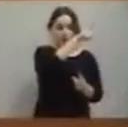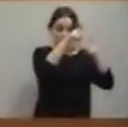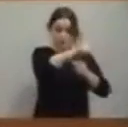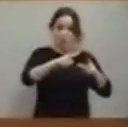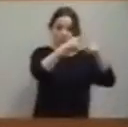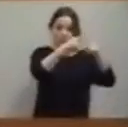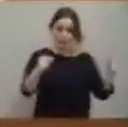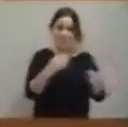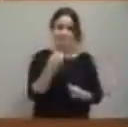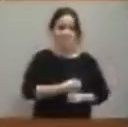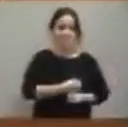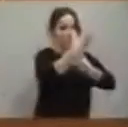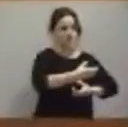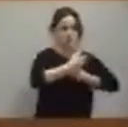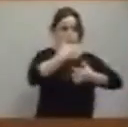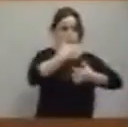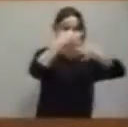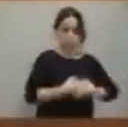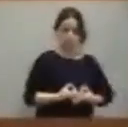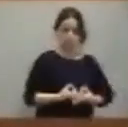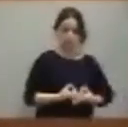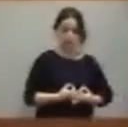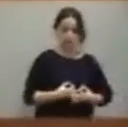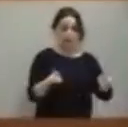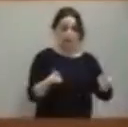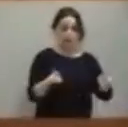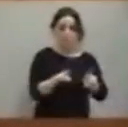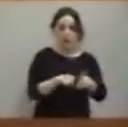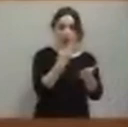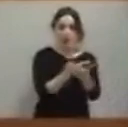rigurosa. Como eso se ha solventado a través de esa enmienda